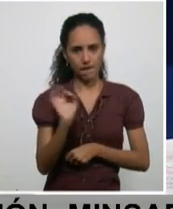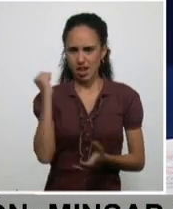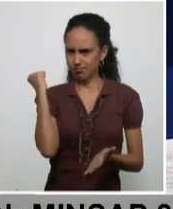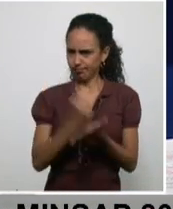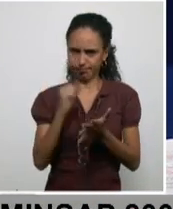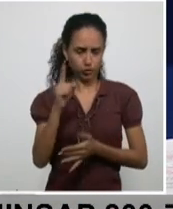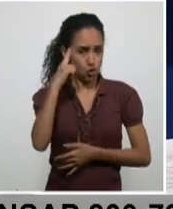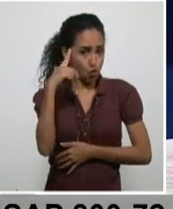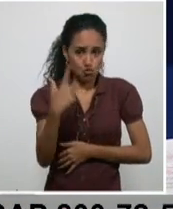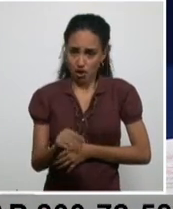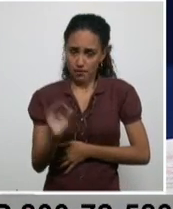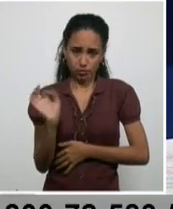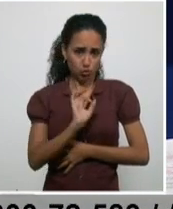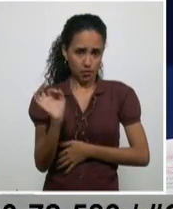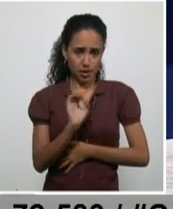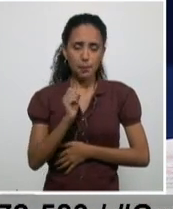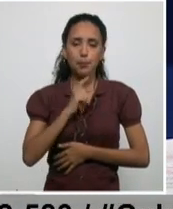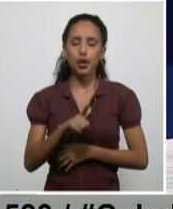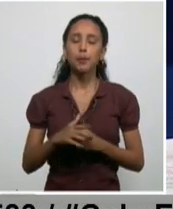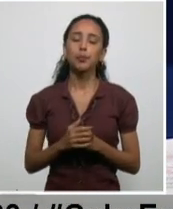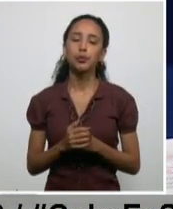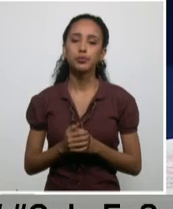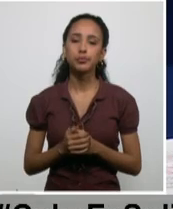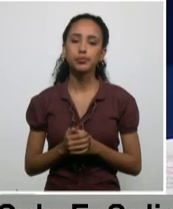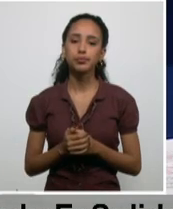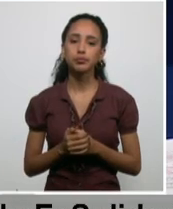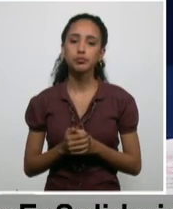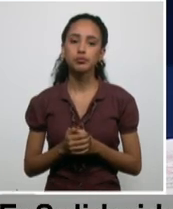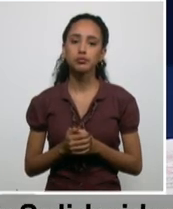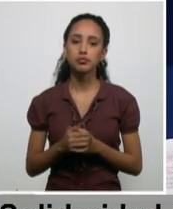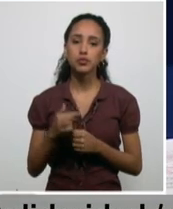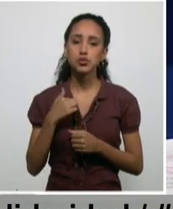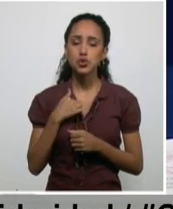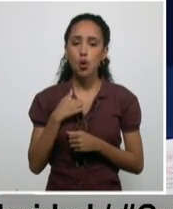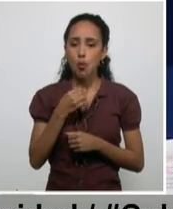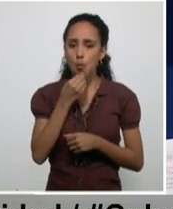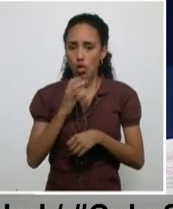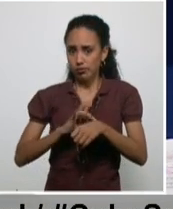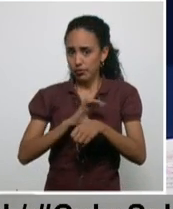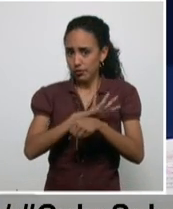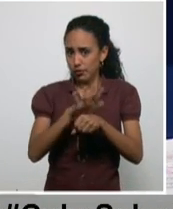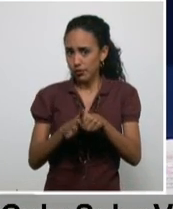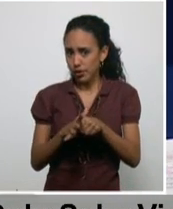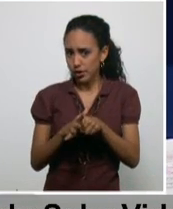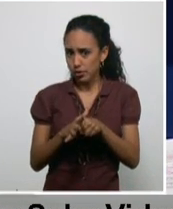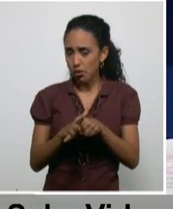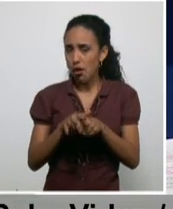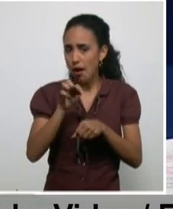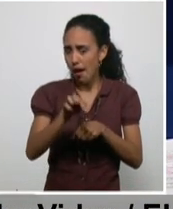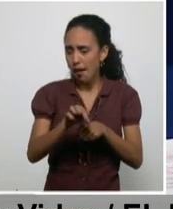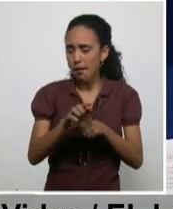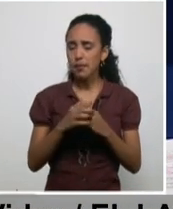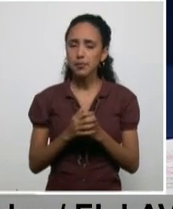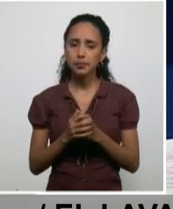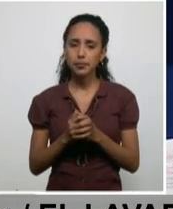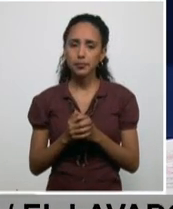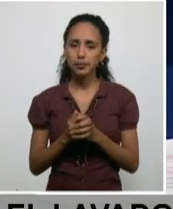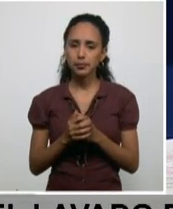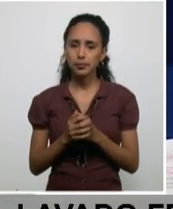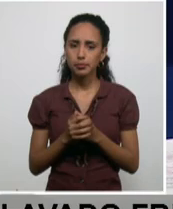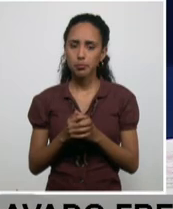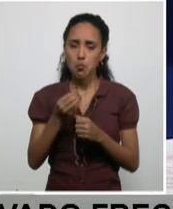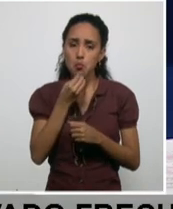es que yo tenga, o sea, que se me aísle el virus, y eso también pasa con otras enfermedades virales, en algún fluido